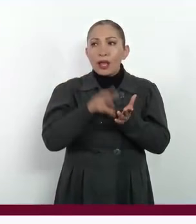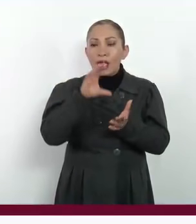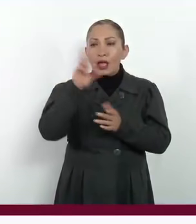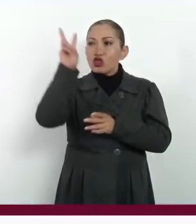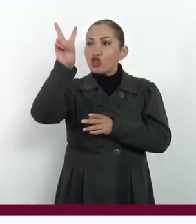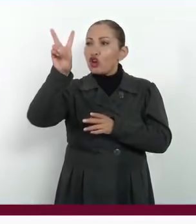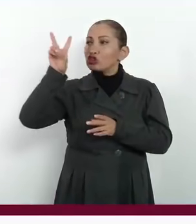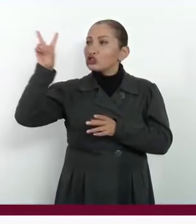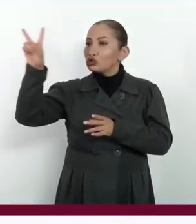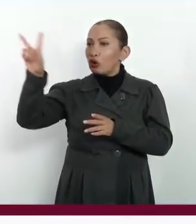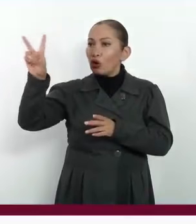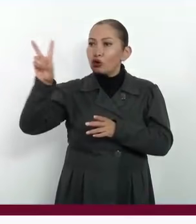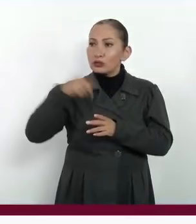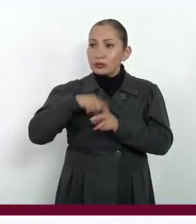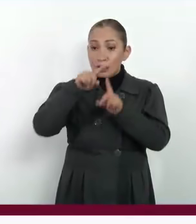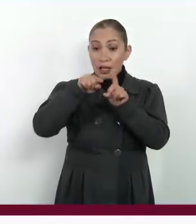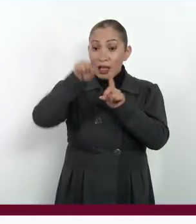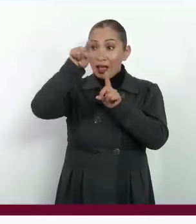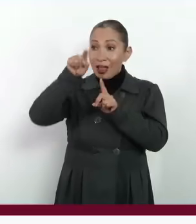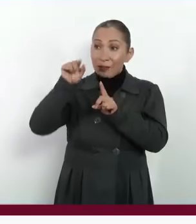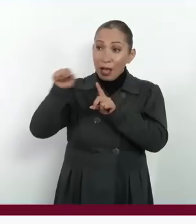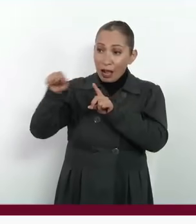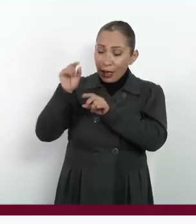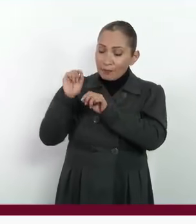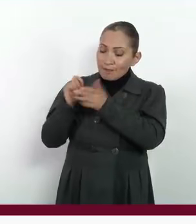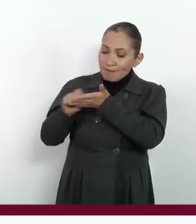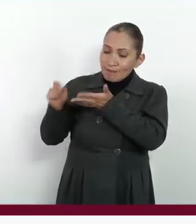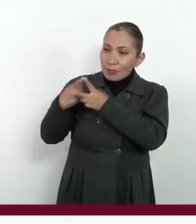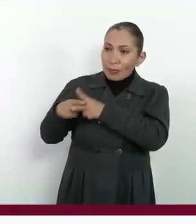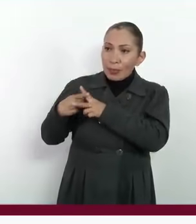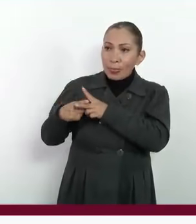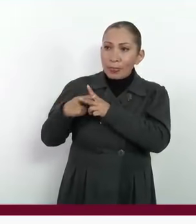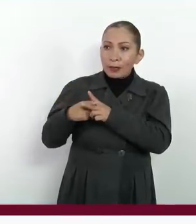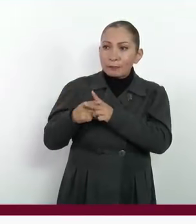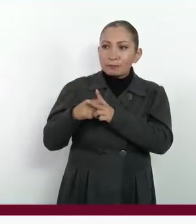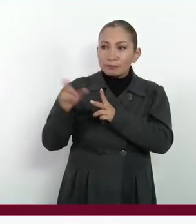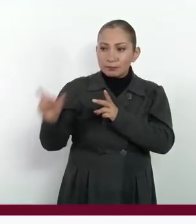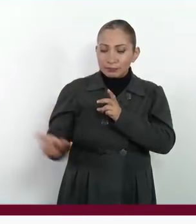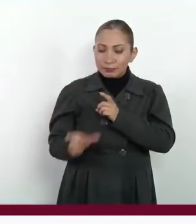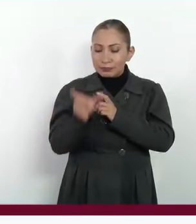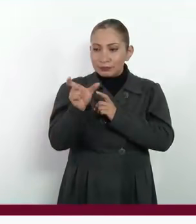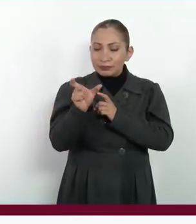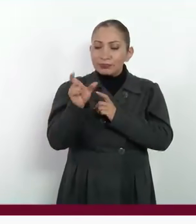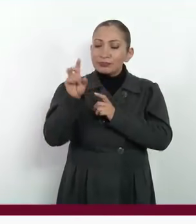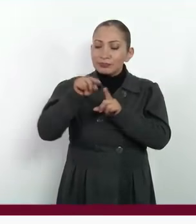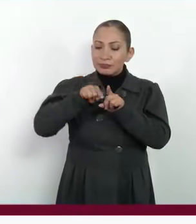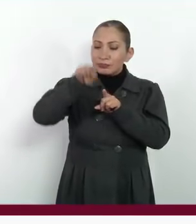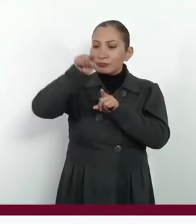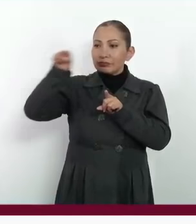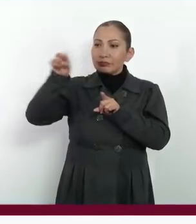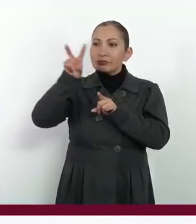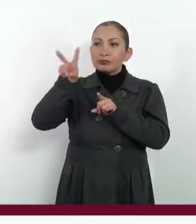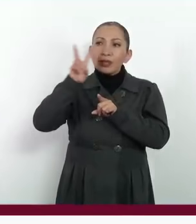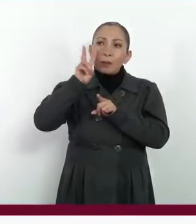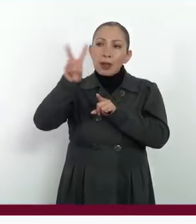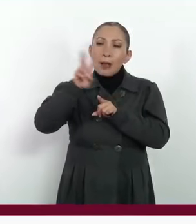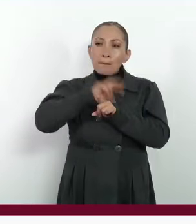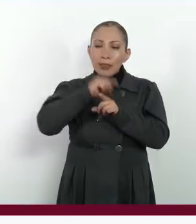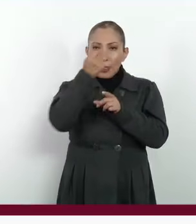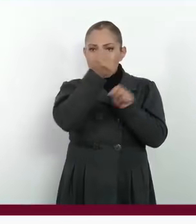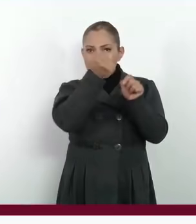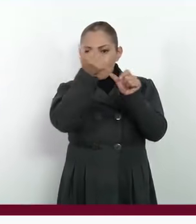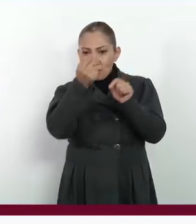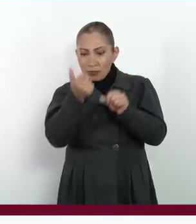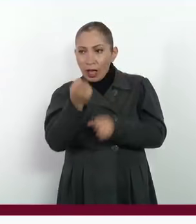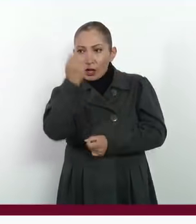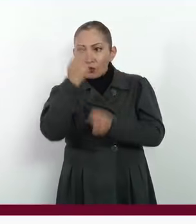cuadrado que se tengan fuera de una raíz cuadrada, para luego despejar el término que tiene la raíz cuadrada, y se observa que se